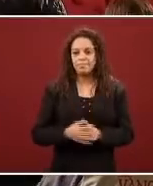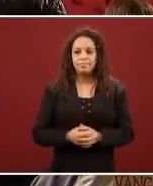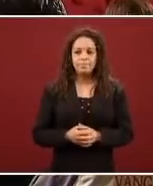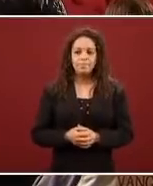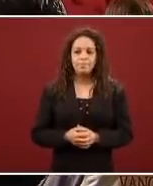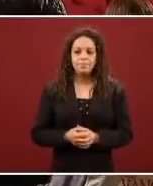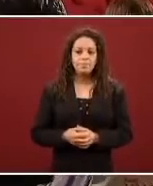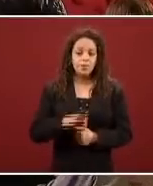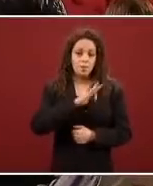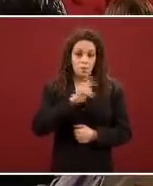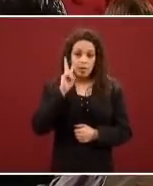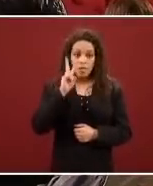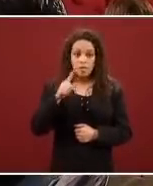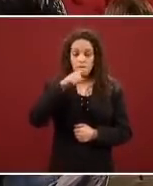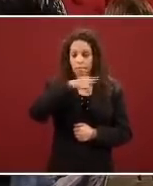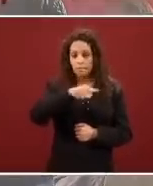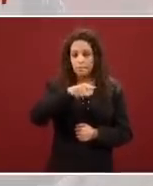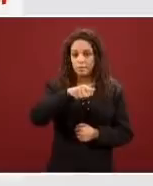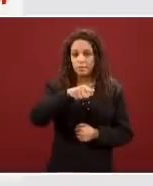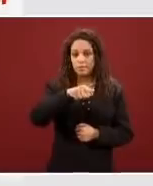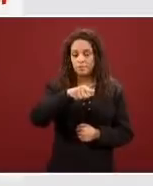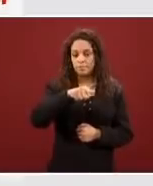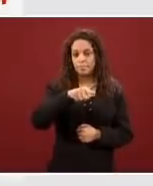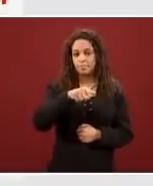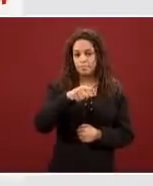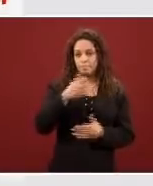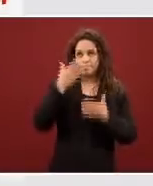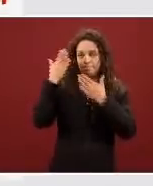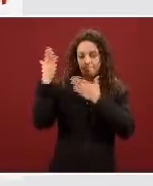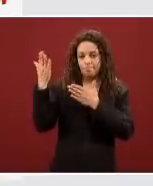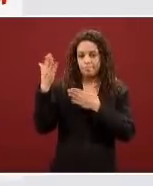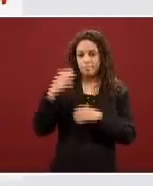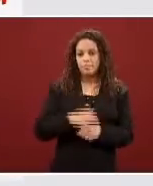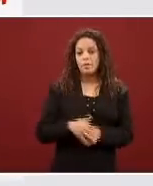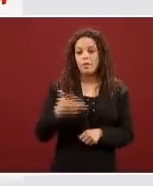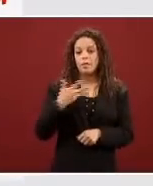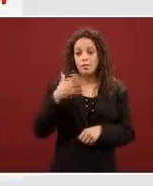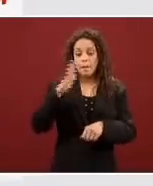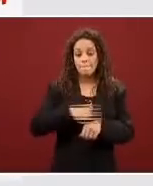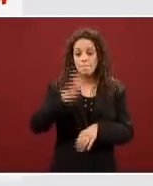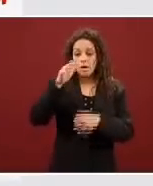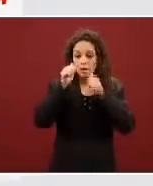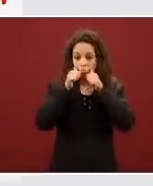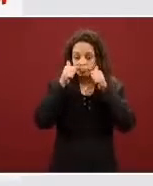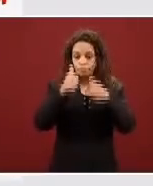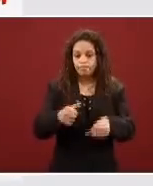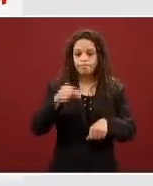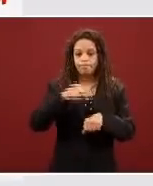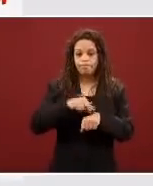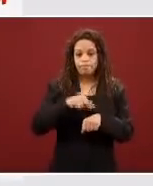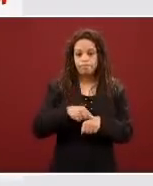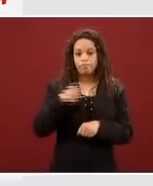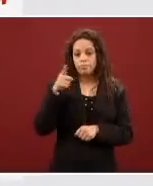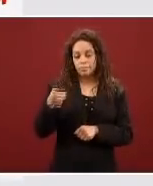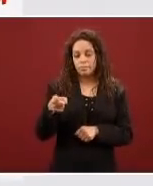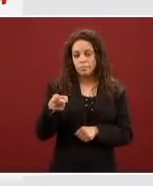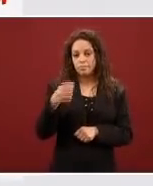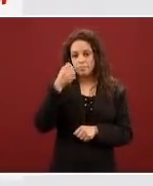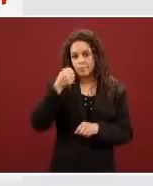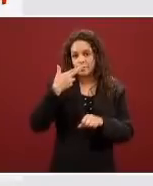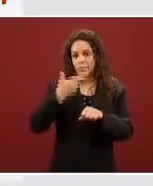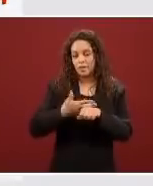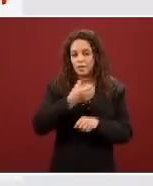manteniendo la mayor carga de atención médica para los sectores, es el de la Secretaría de Salud con